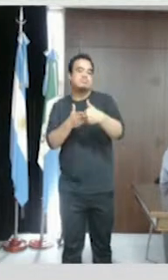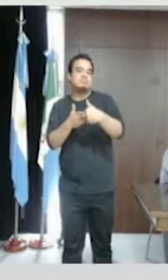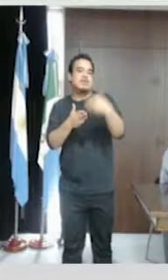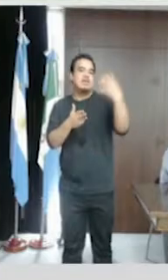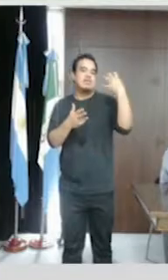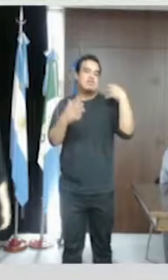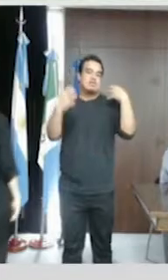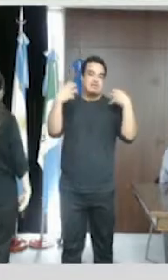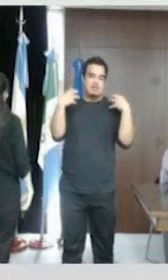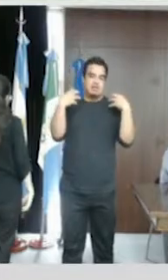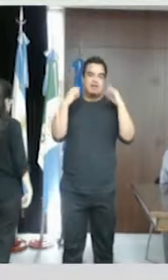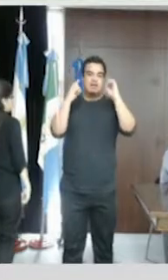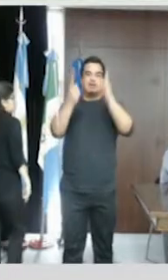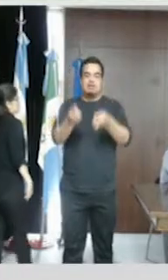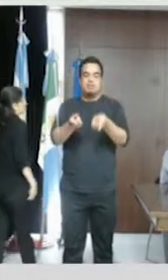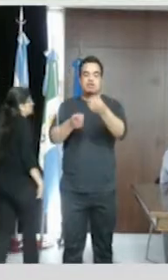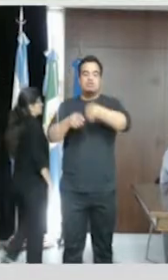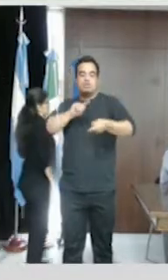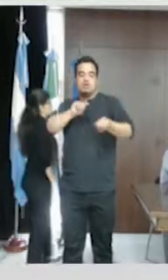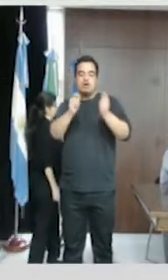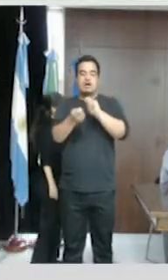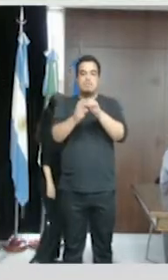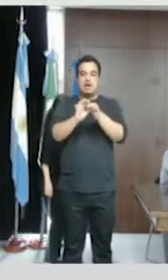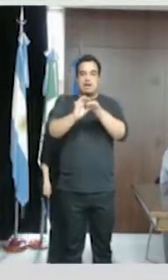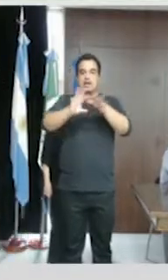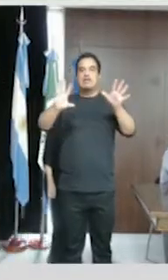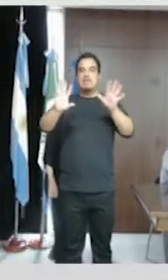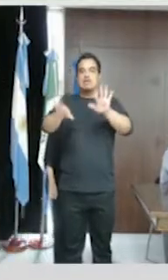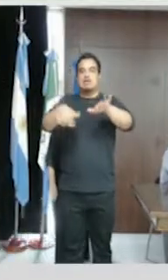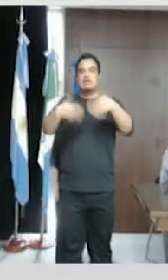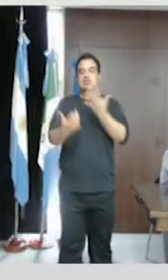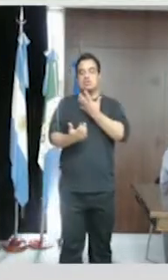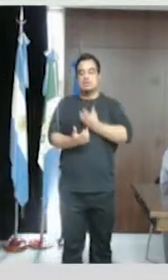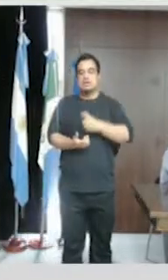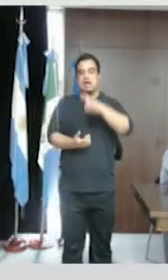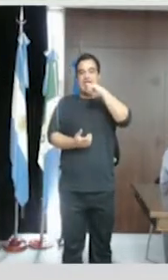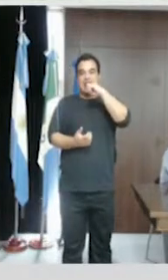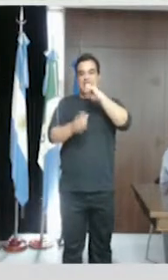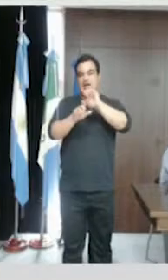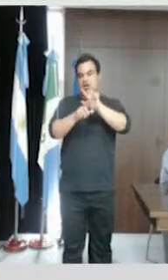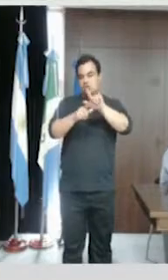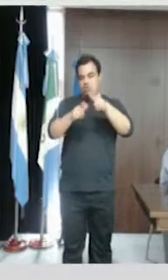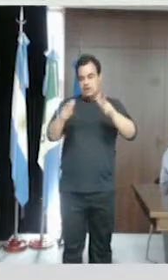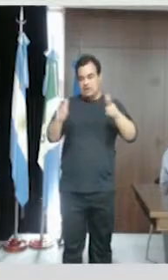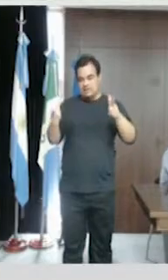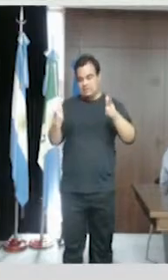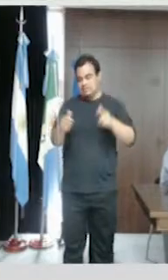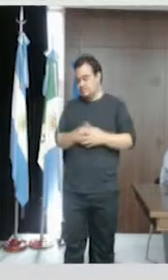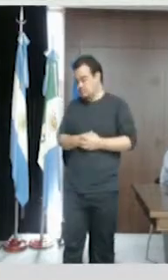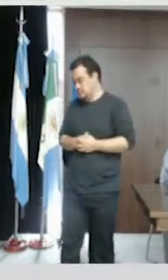la libertad en el actuar y en el caminar sin el peso del resentimiento y sin la amargura de la